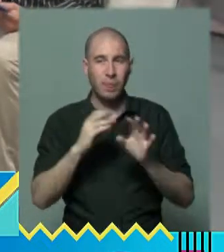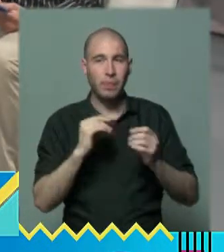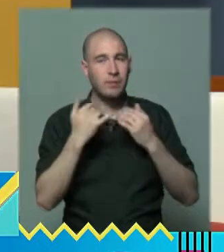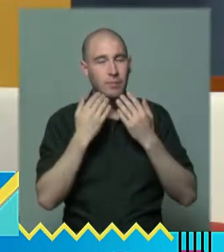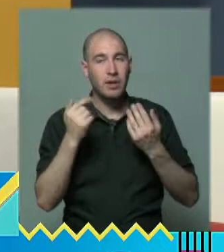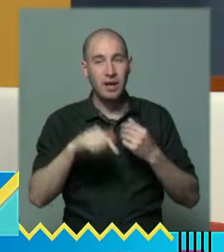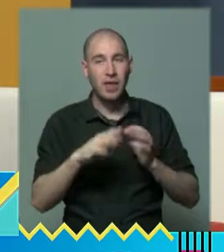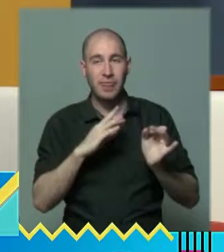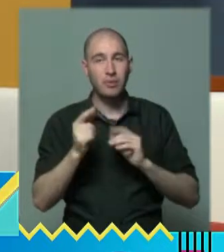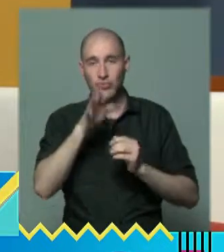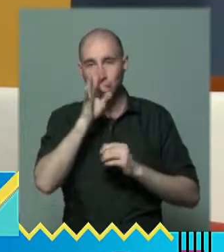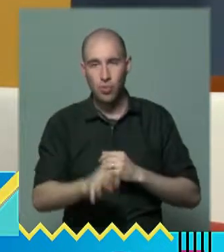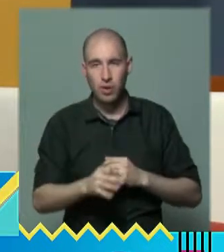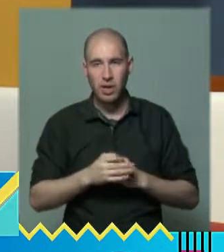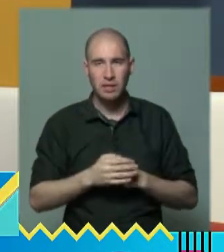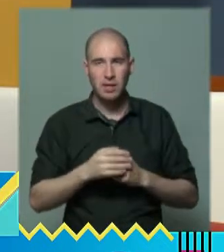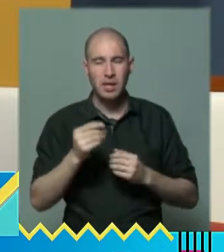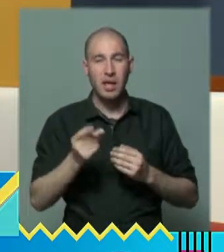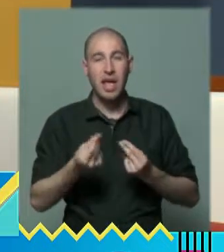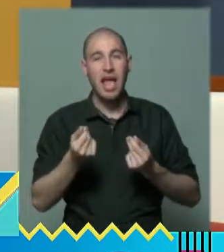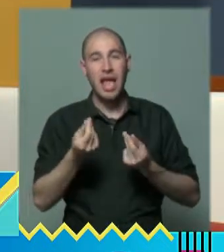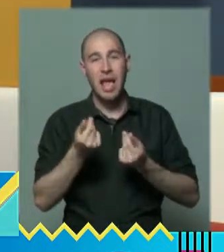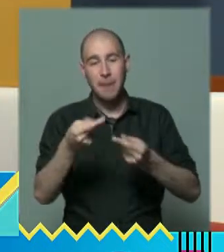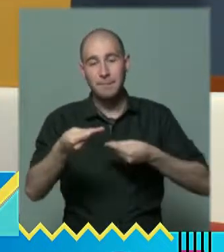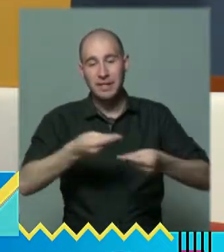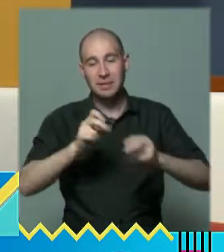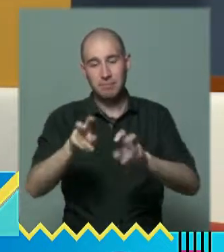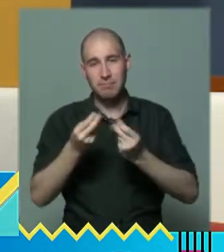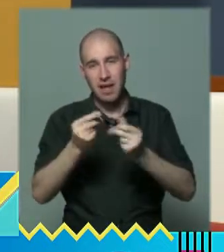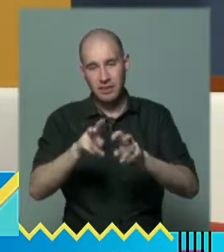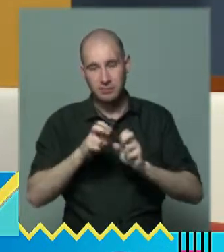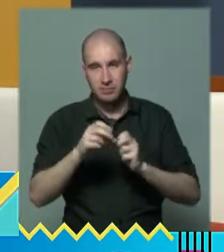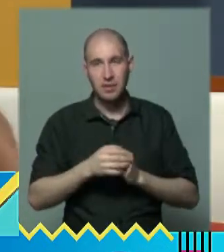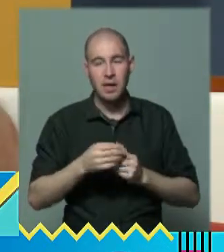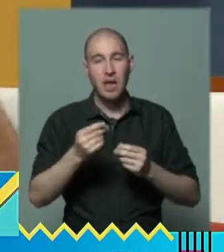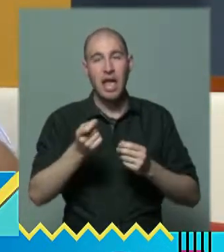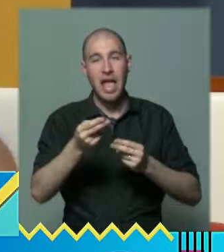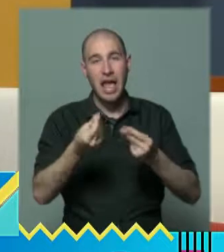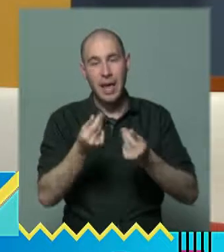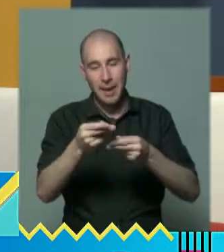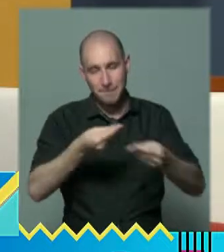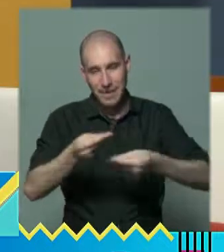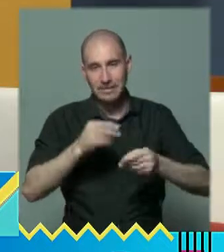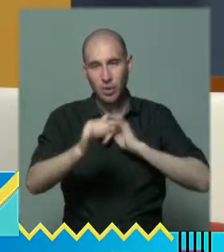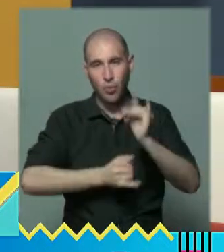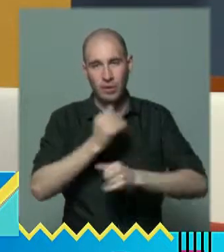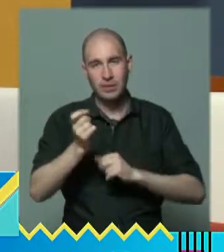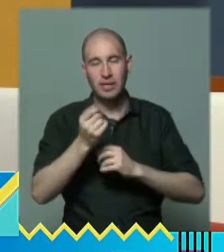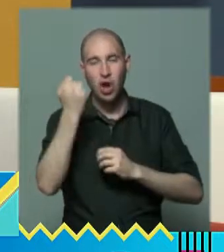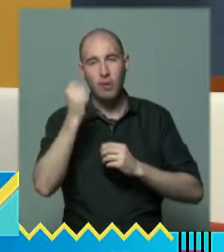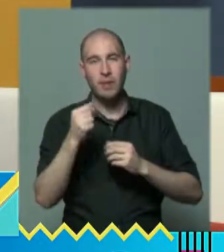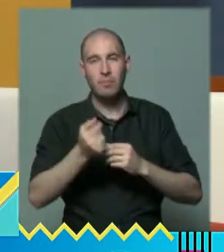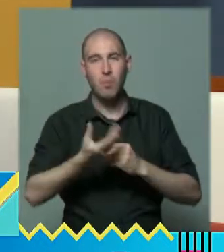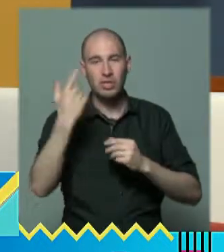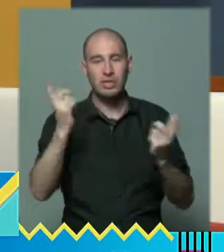acá lo que no se ha discutido jamás es la rentabilidad de las empresas. La ecuación financiera de las empresas se ha hablado en